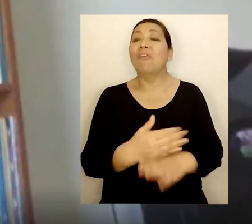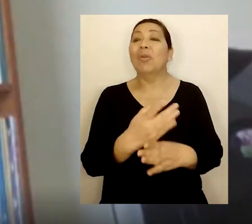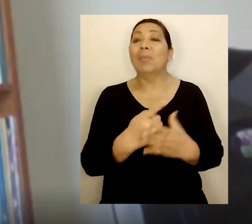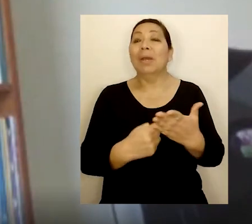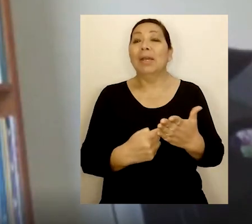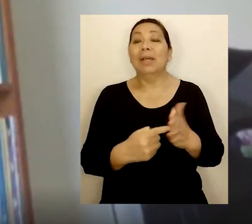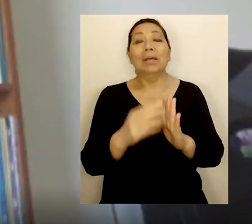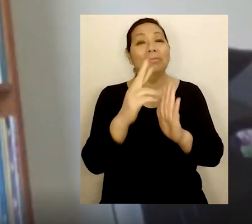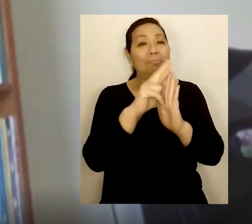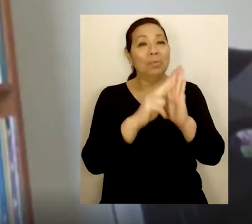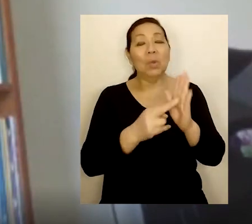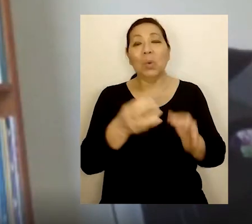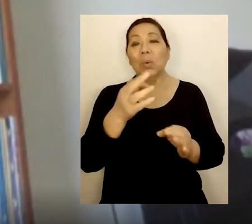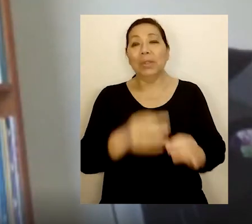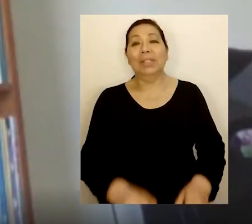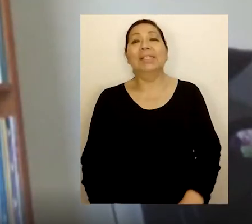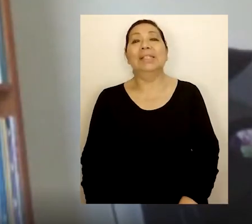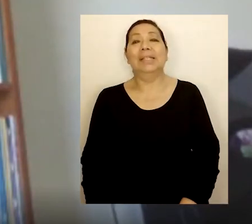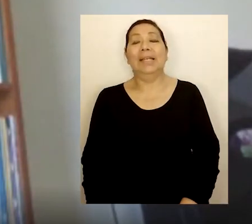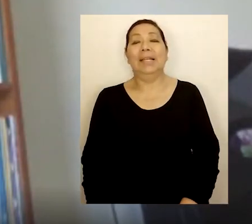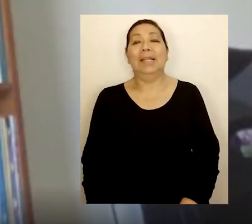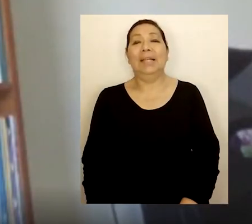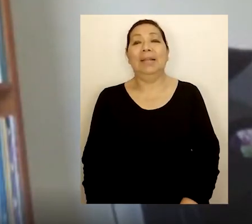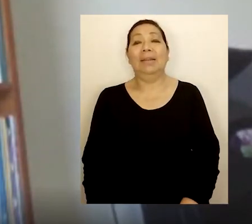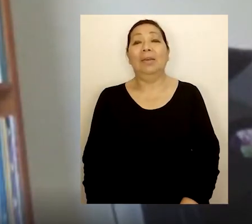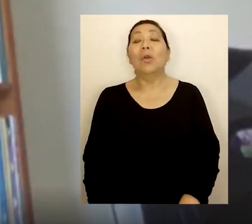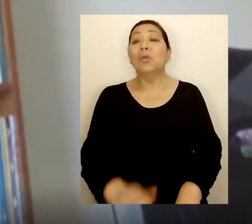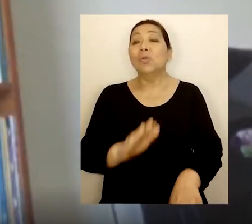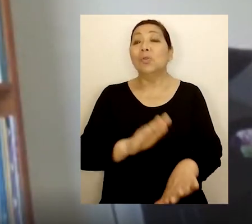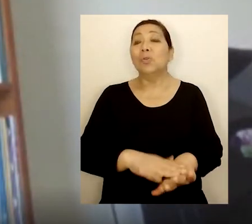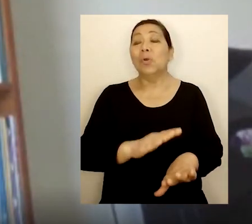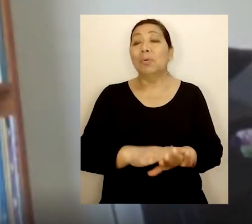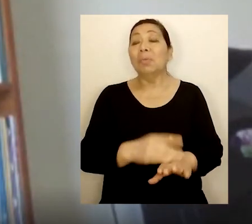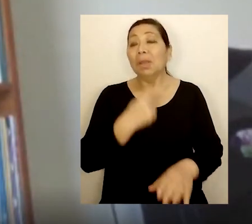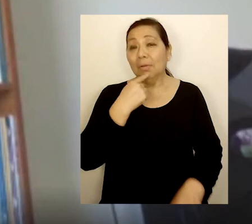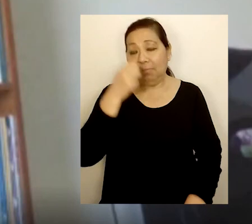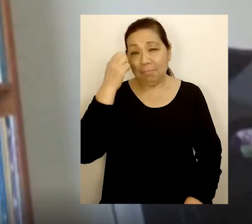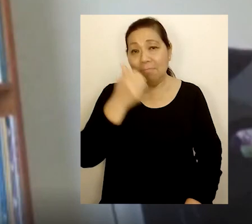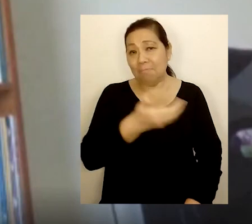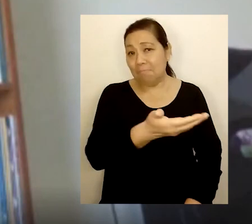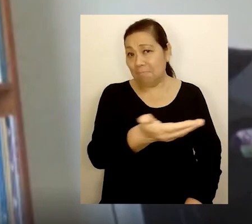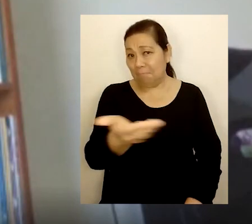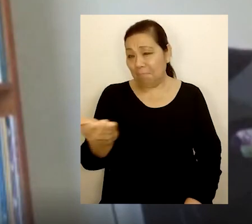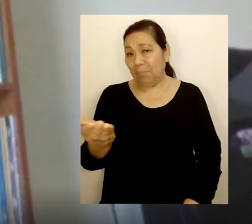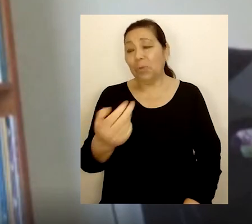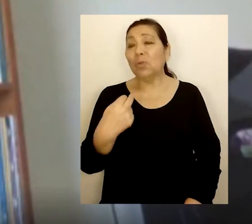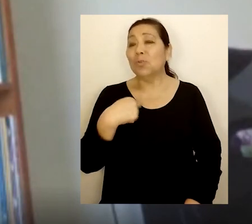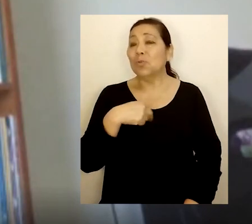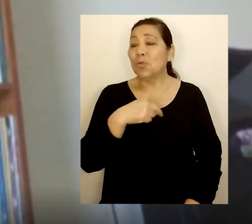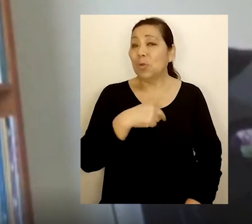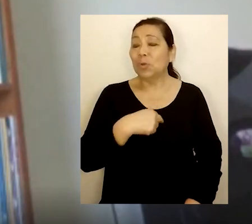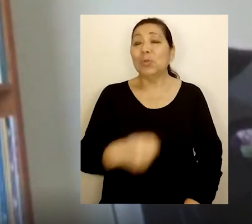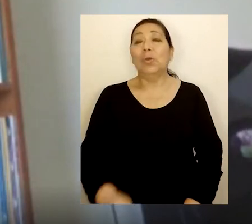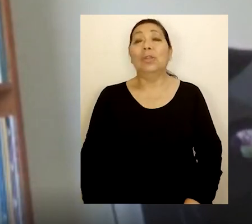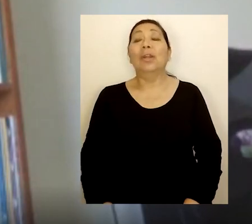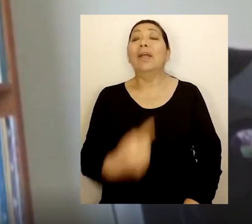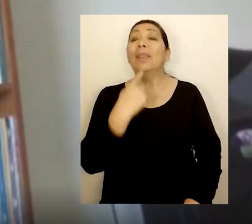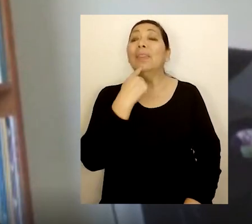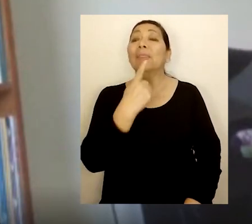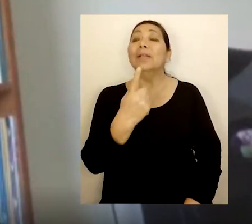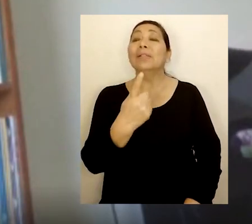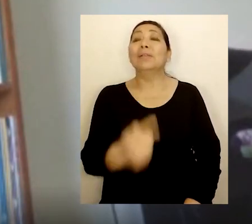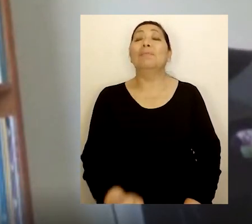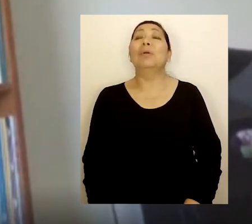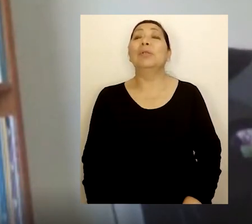motivación de las resoluciones judiciales. Al respecto, señores magistrados, nosotros advertimos